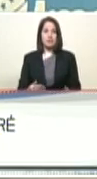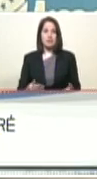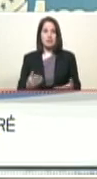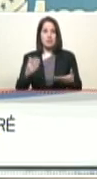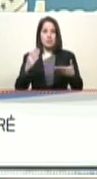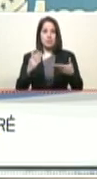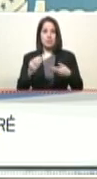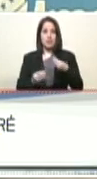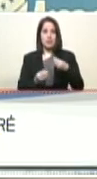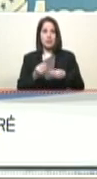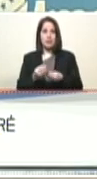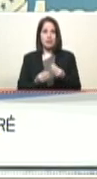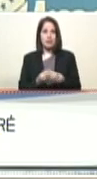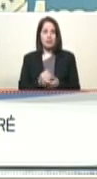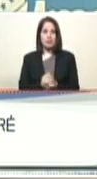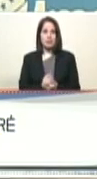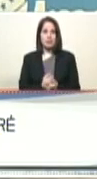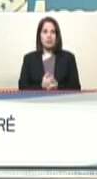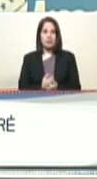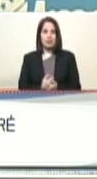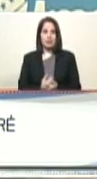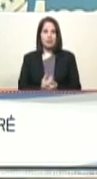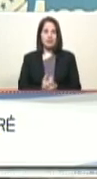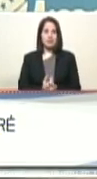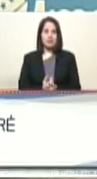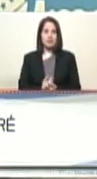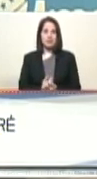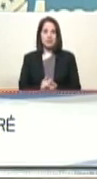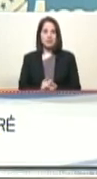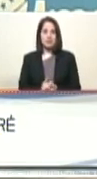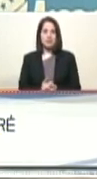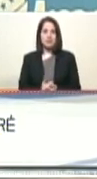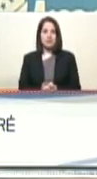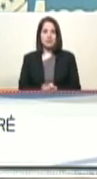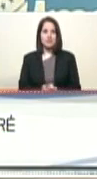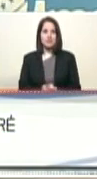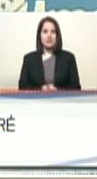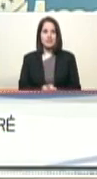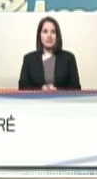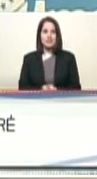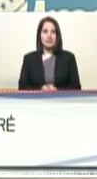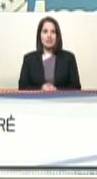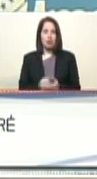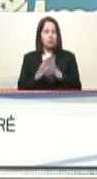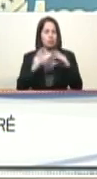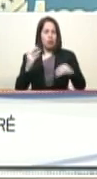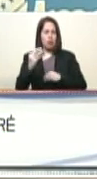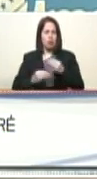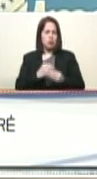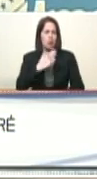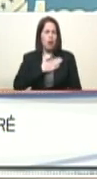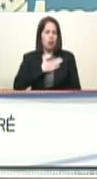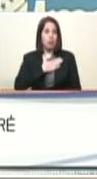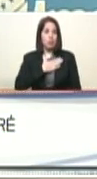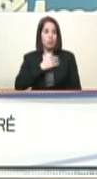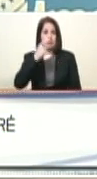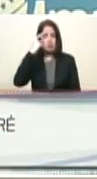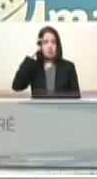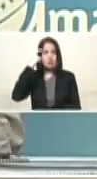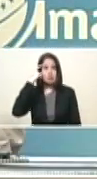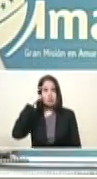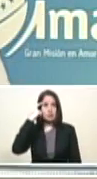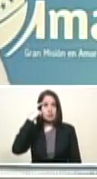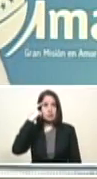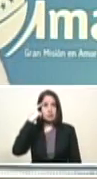Con el carné de la patria. Yo tengo mucha fe en todo lo que hago. Sé que